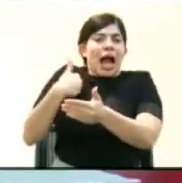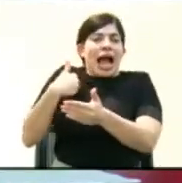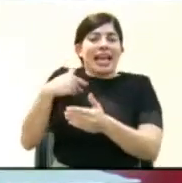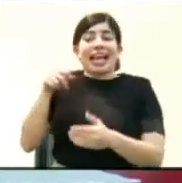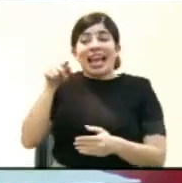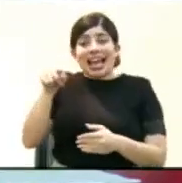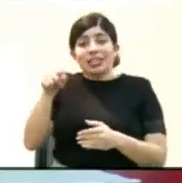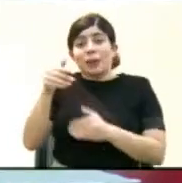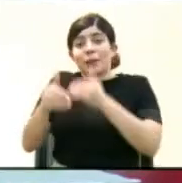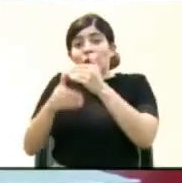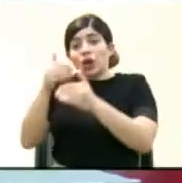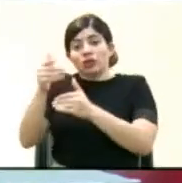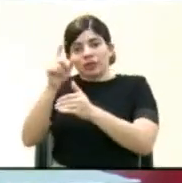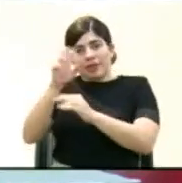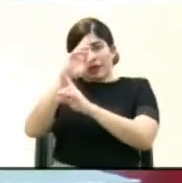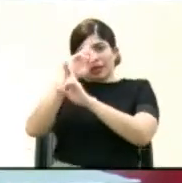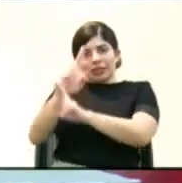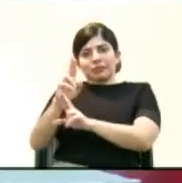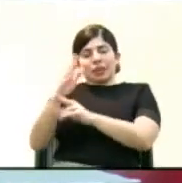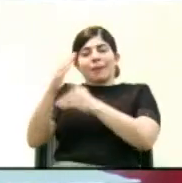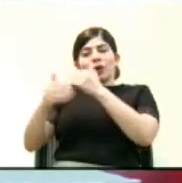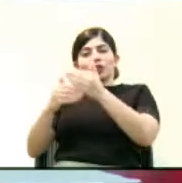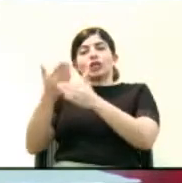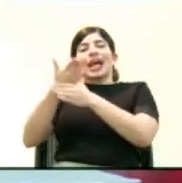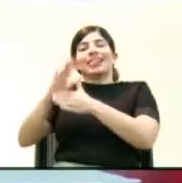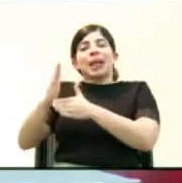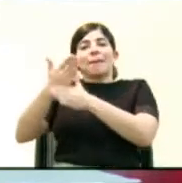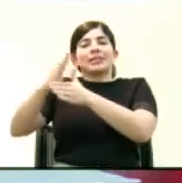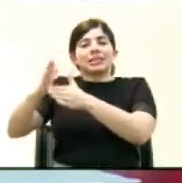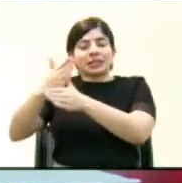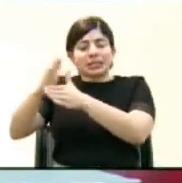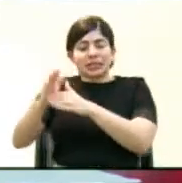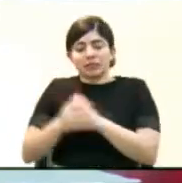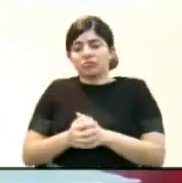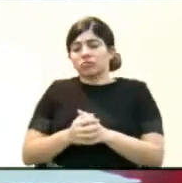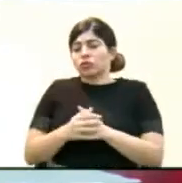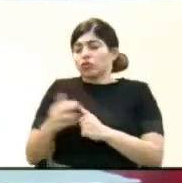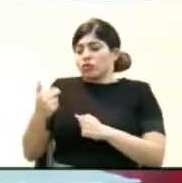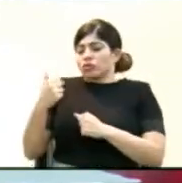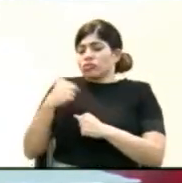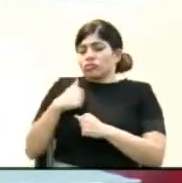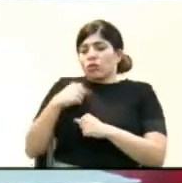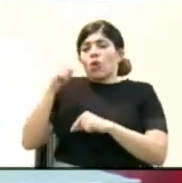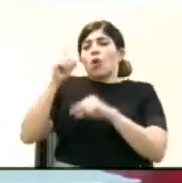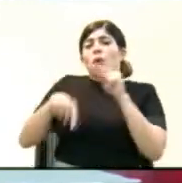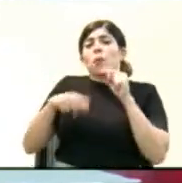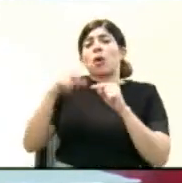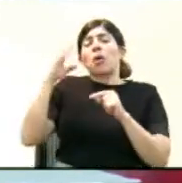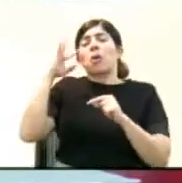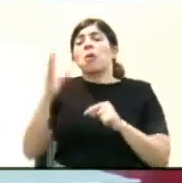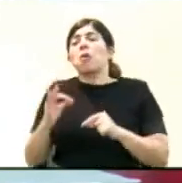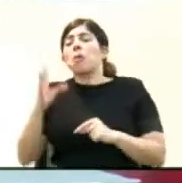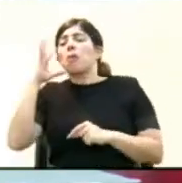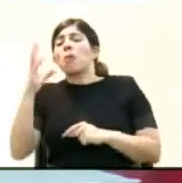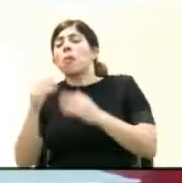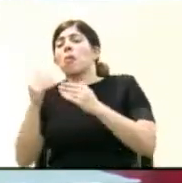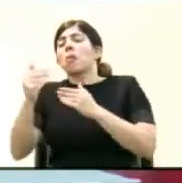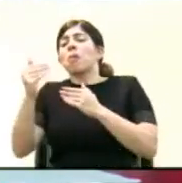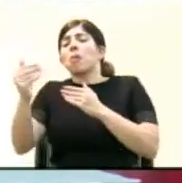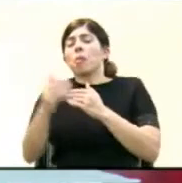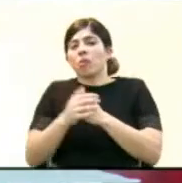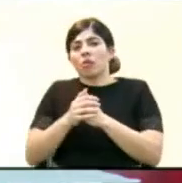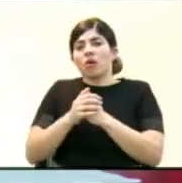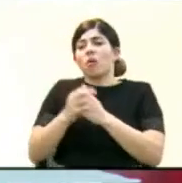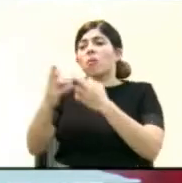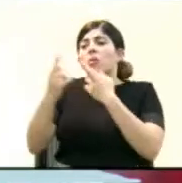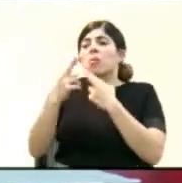esos tienen su debido proceso, hay etapas, no puedo predecir cuáles son las reacciones de